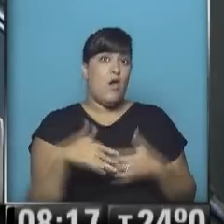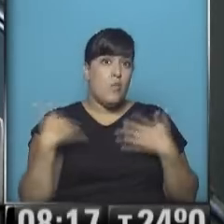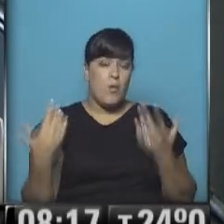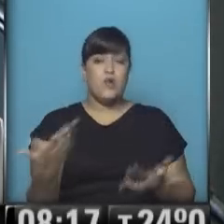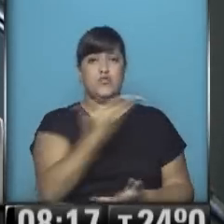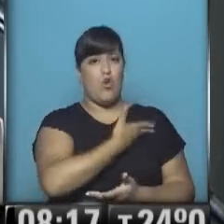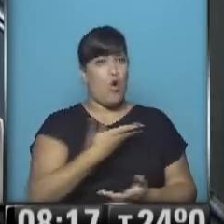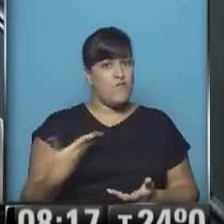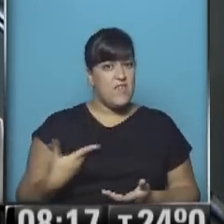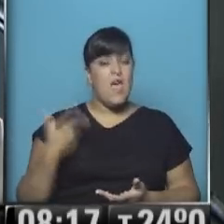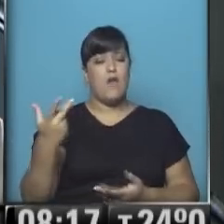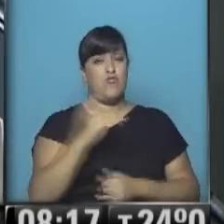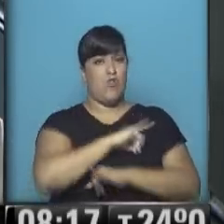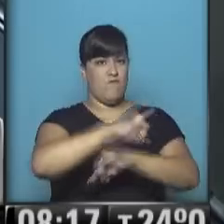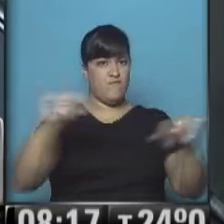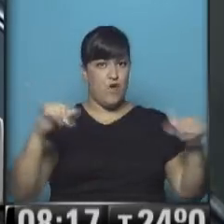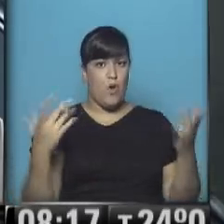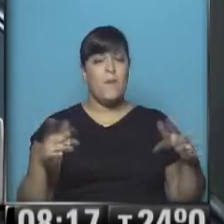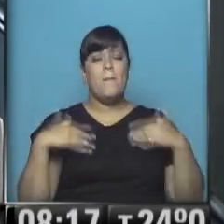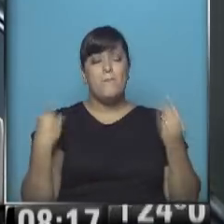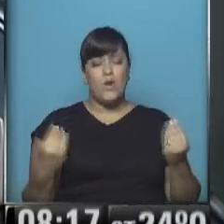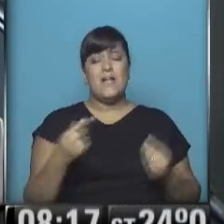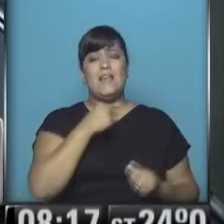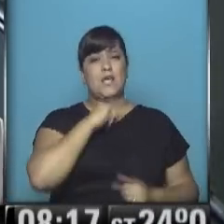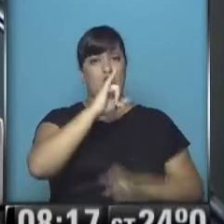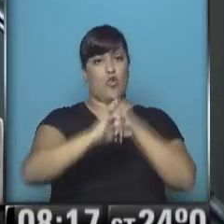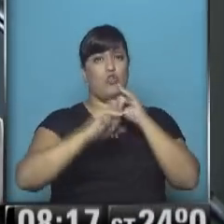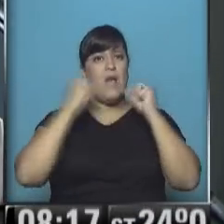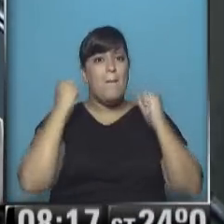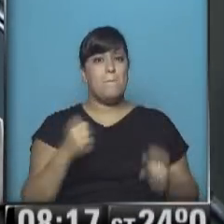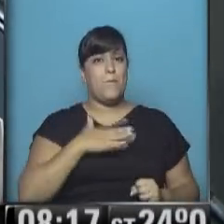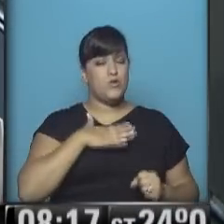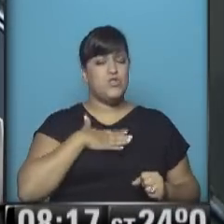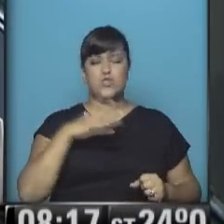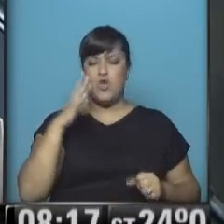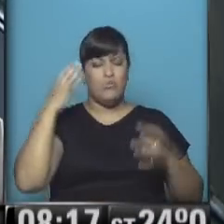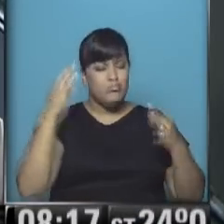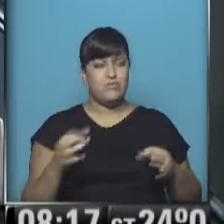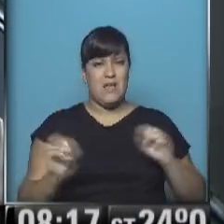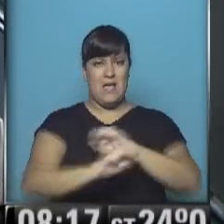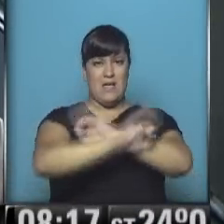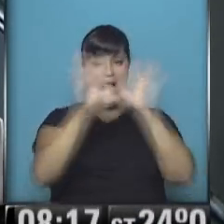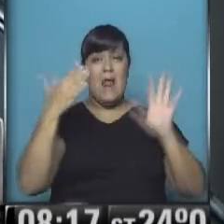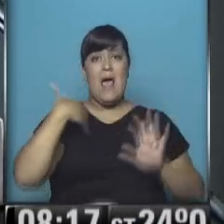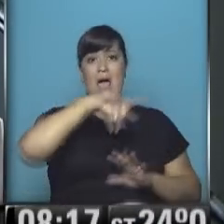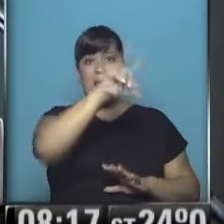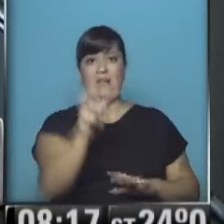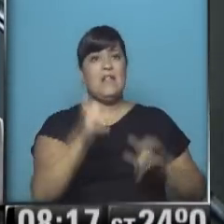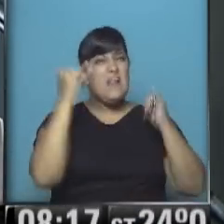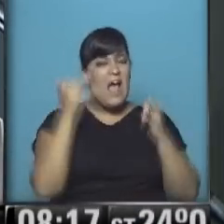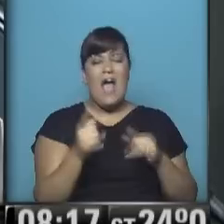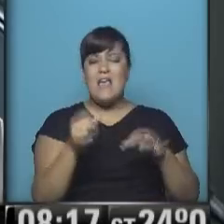gobierno ha informado, porque quiero ratificar una posición que es absolutamente clara. En la República Argentina hay plena